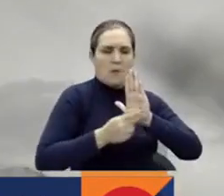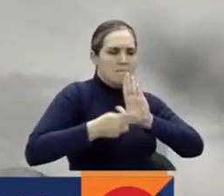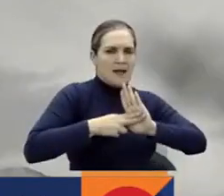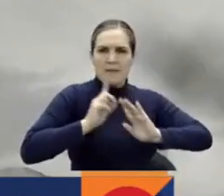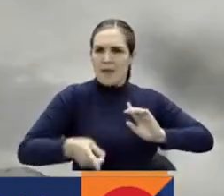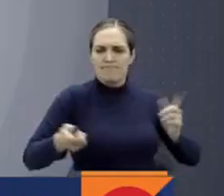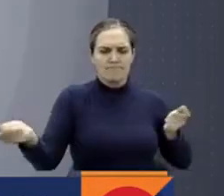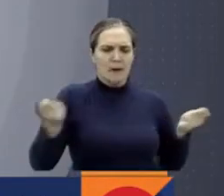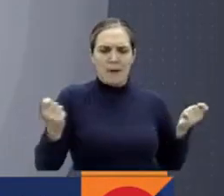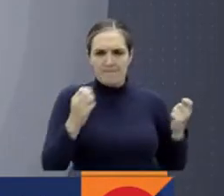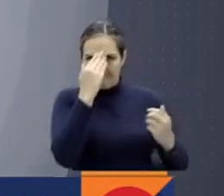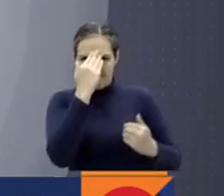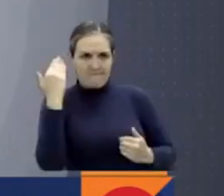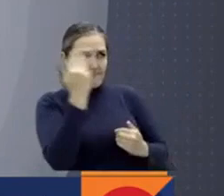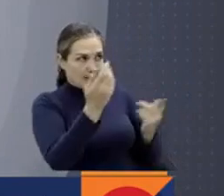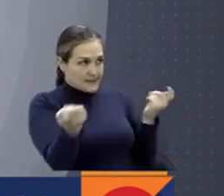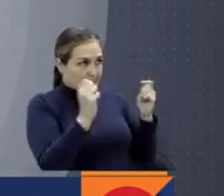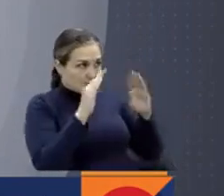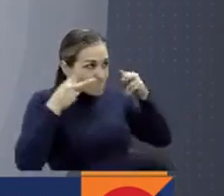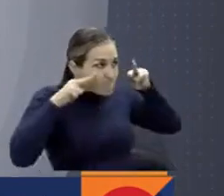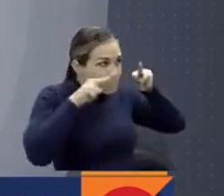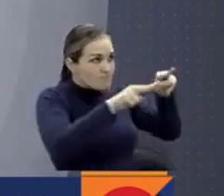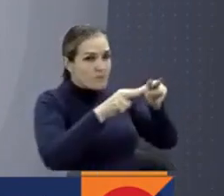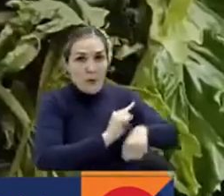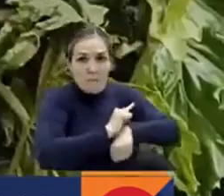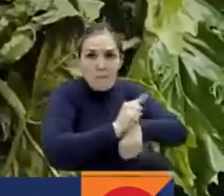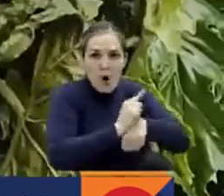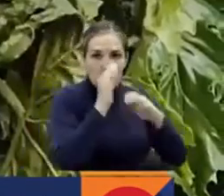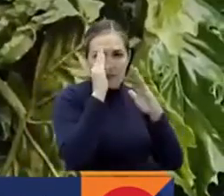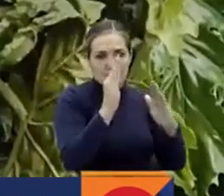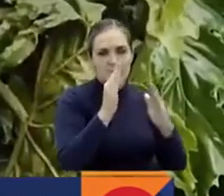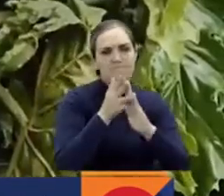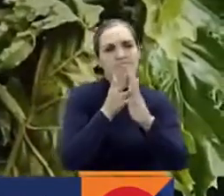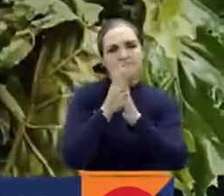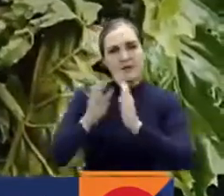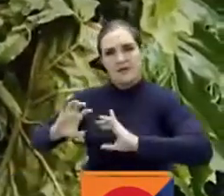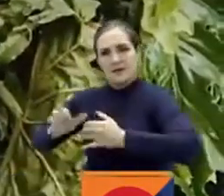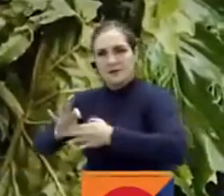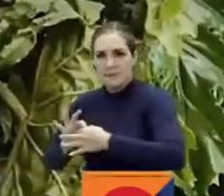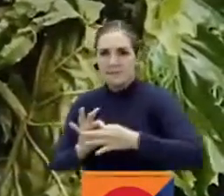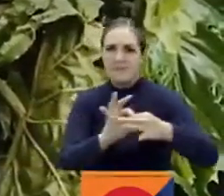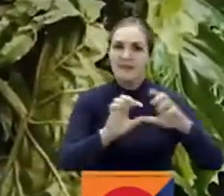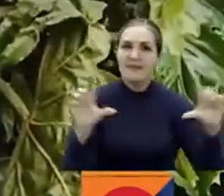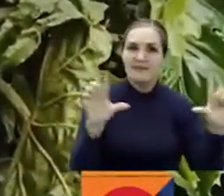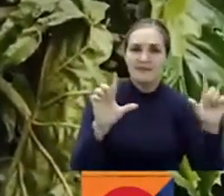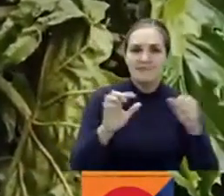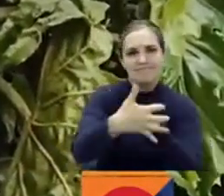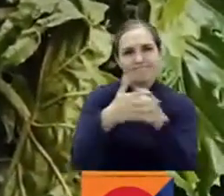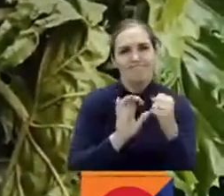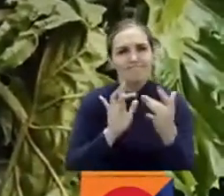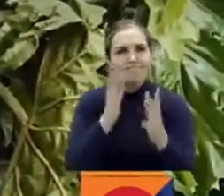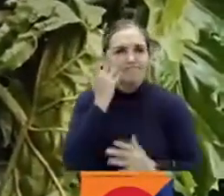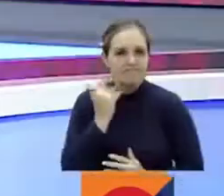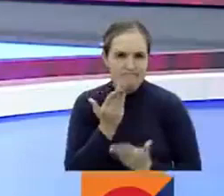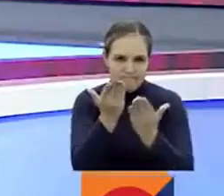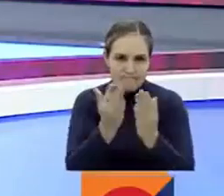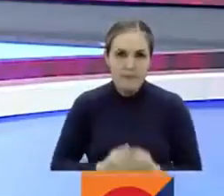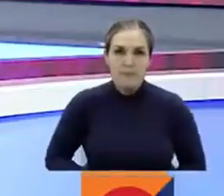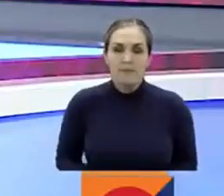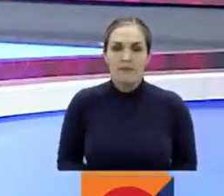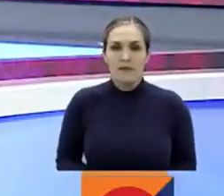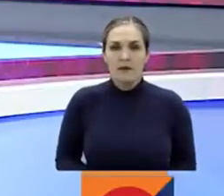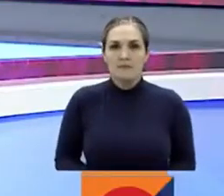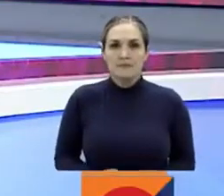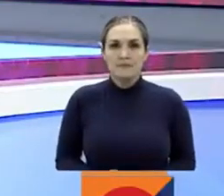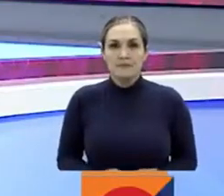pública para hacerle frente a una eventual emergencia de manera oportuna. Radio Nacional de Colombia y RTVC Noticias, conectados 24/7.